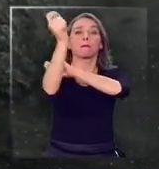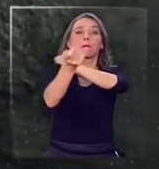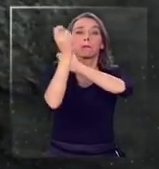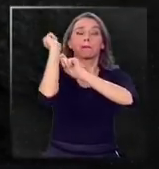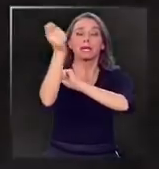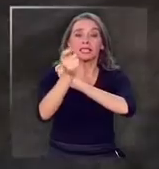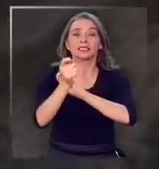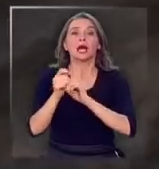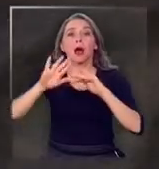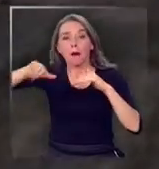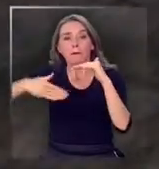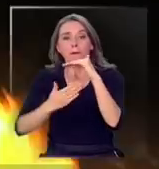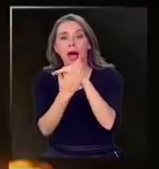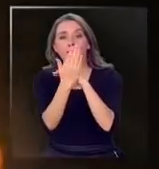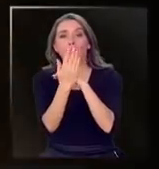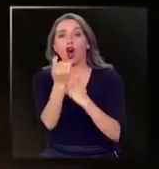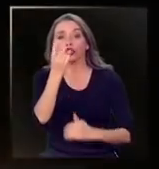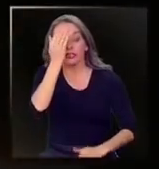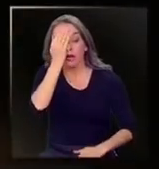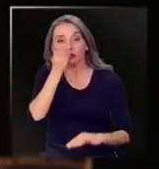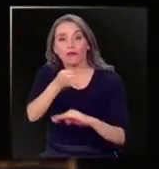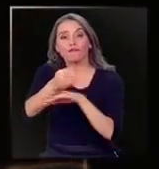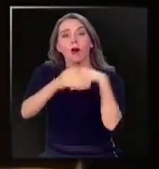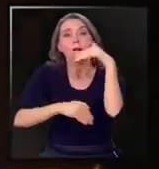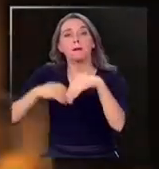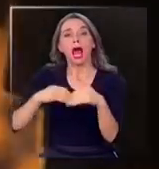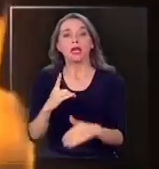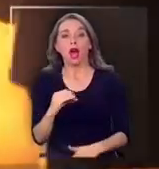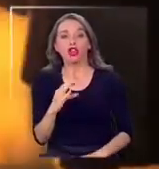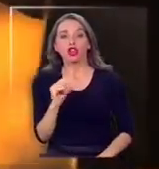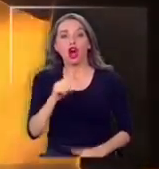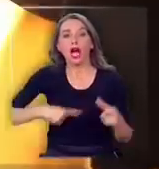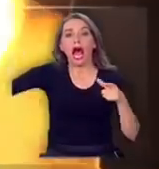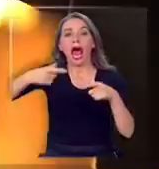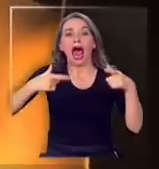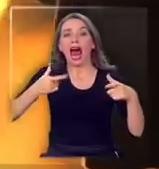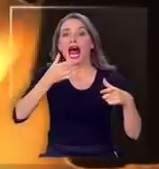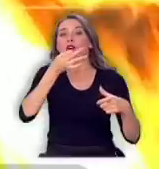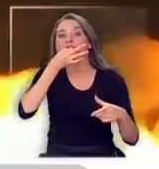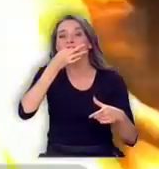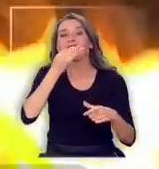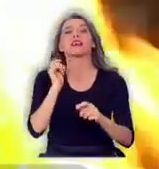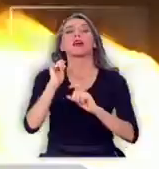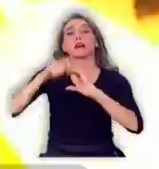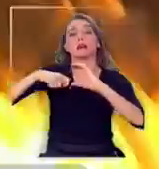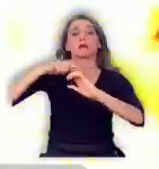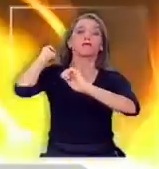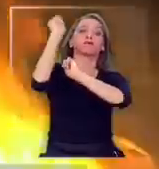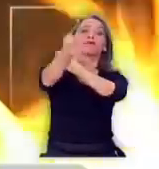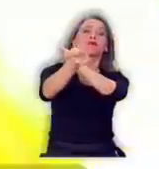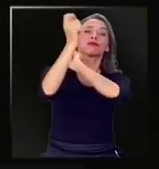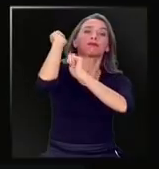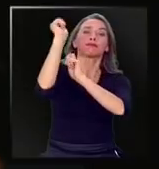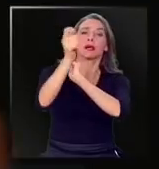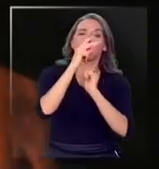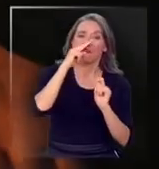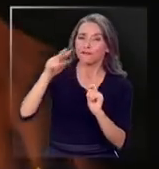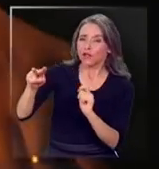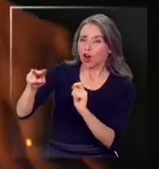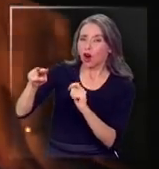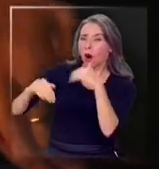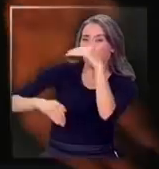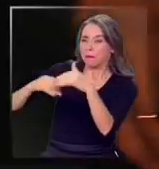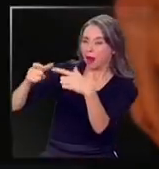agosto llegaron hasta Playa Las Docas en Laguna Verde. Su objetivo era pescar, pero les llamó la atención una gran fogata que había